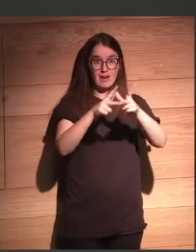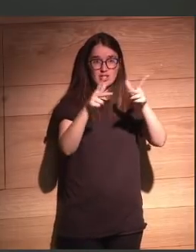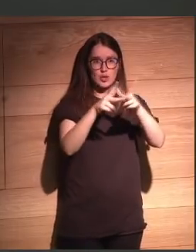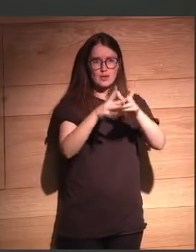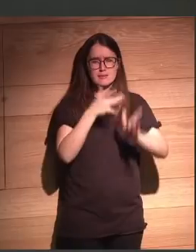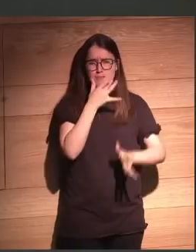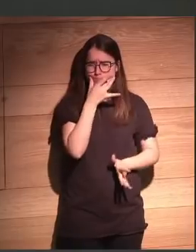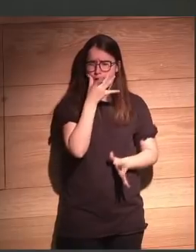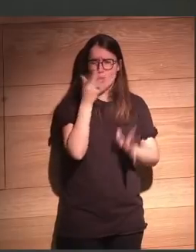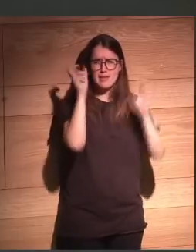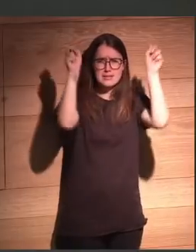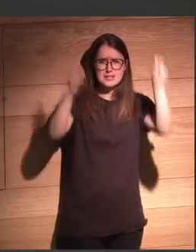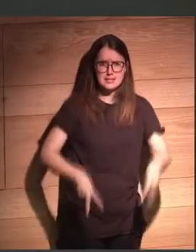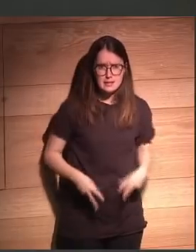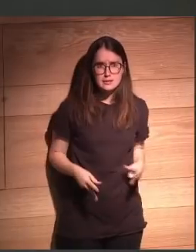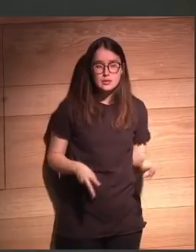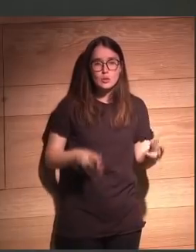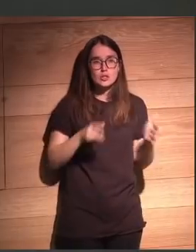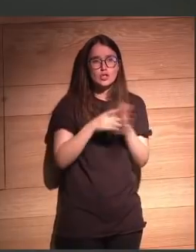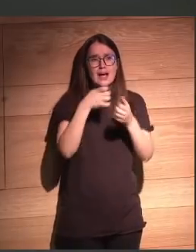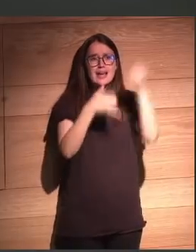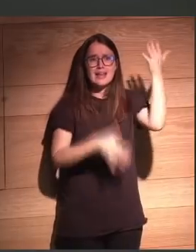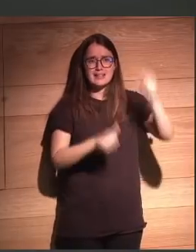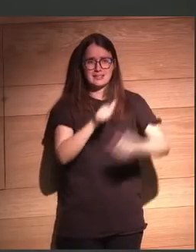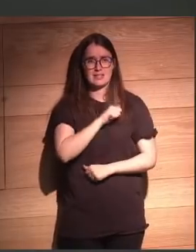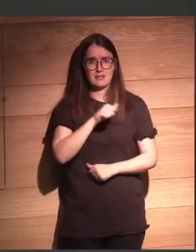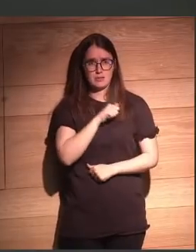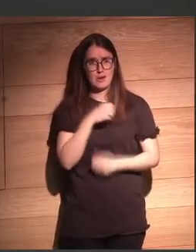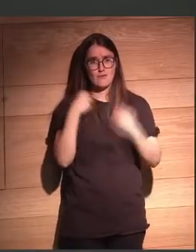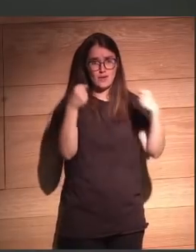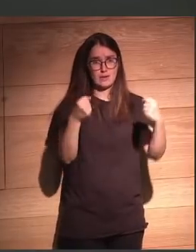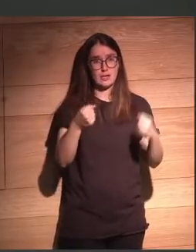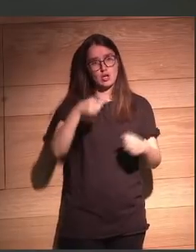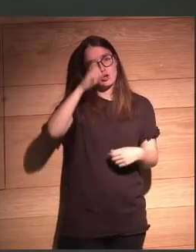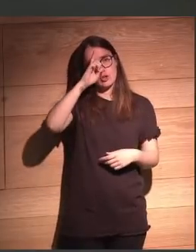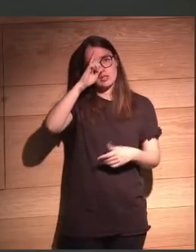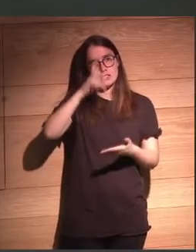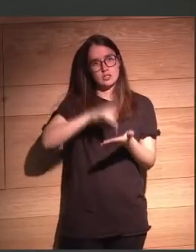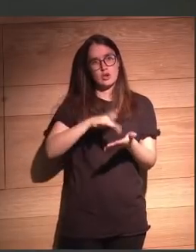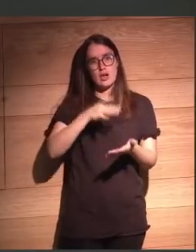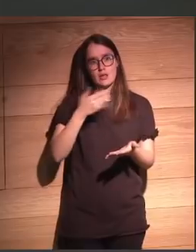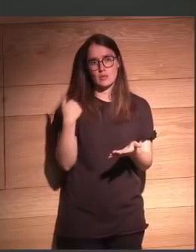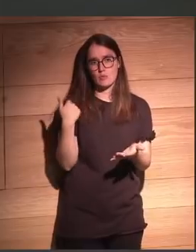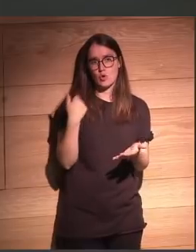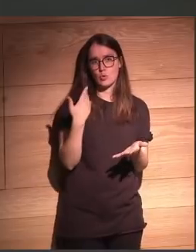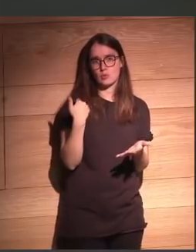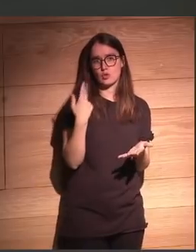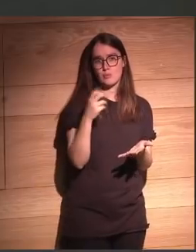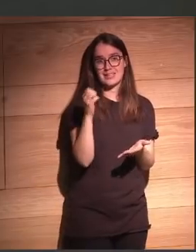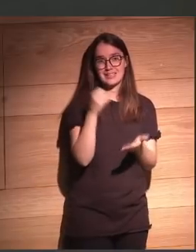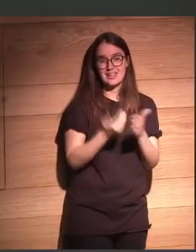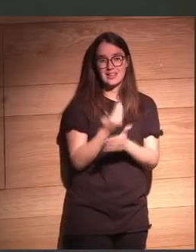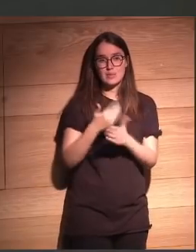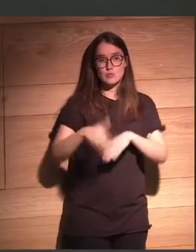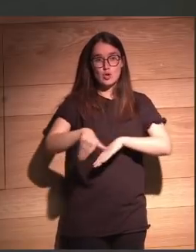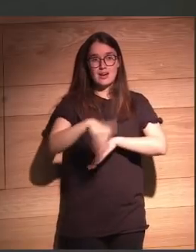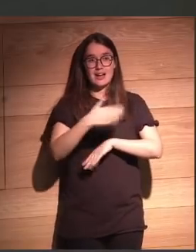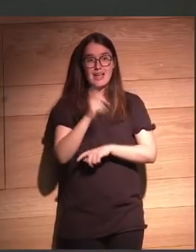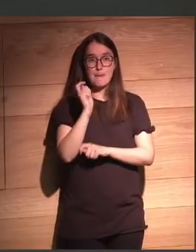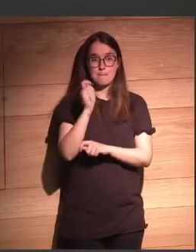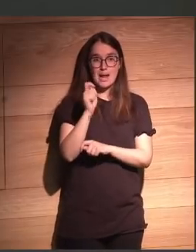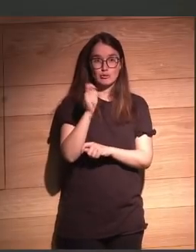una sinvergonzonería cuando tenemos las listas de espera que tenemos. No sé si os habéis pasado hace poco, estos últimos 20 días, por la calle Palos de